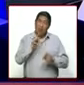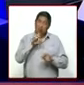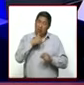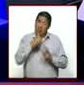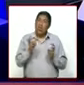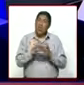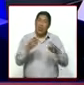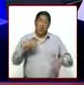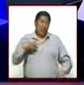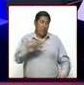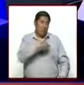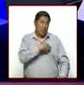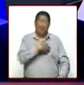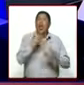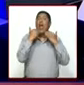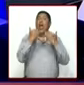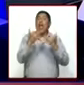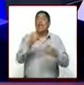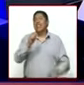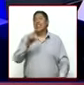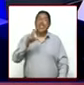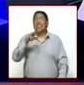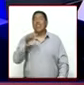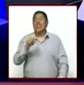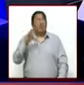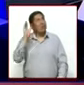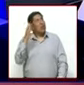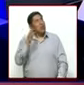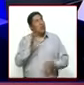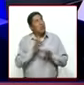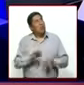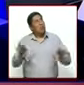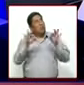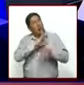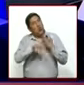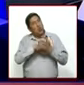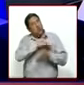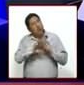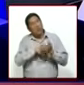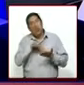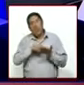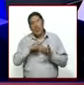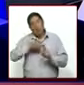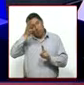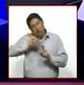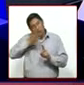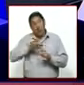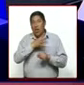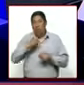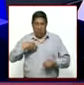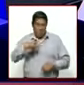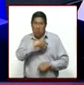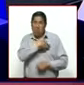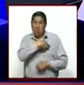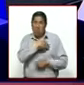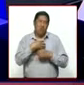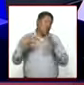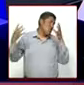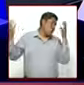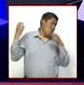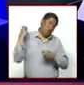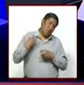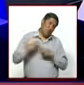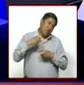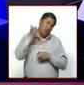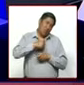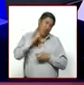cáncer. Interesante, realmente. Gracias, Adrián. Me parece interesante por todo lo que tiene que ver con este estudio y la mamografía, que de por sí es muy tortuosa